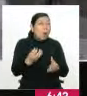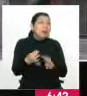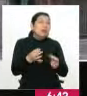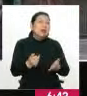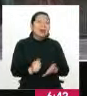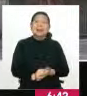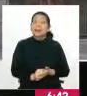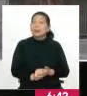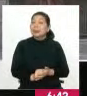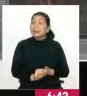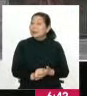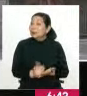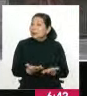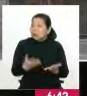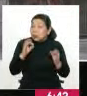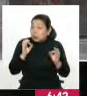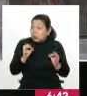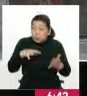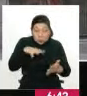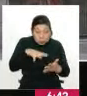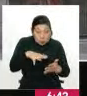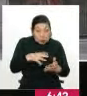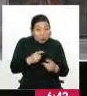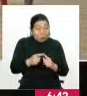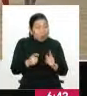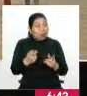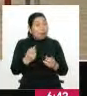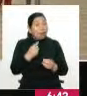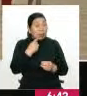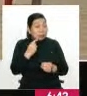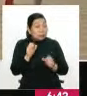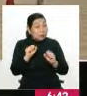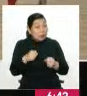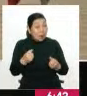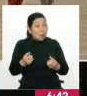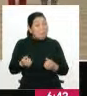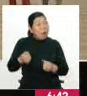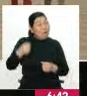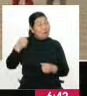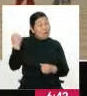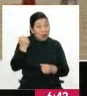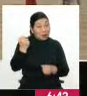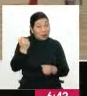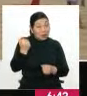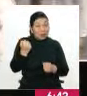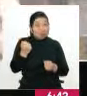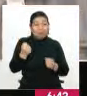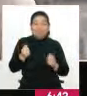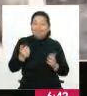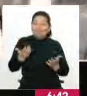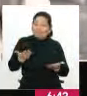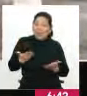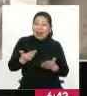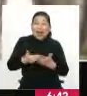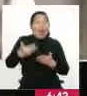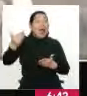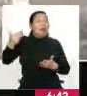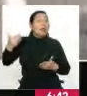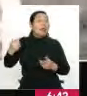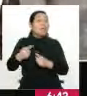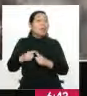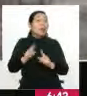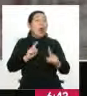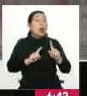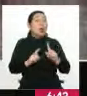momento no tenemos estudios y evidencia clínica para decirnos que es más severa que las variantes ancestrales.